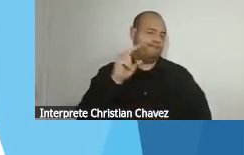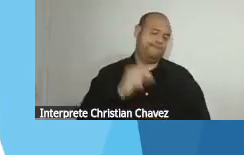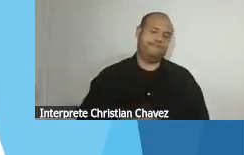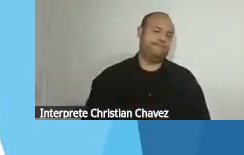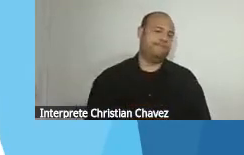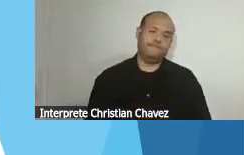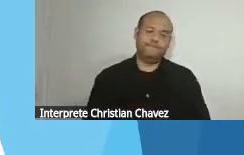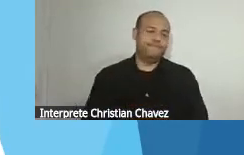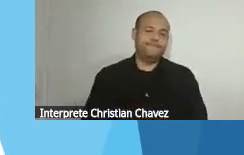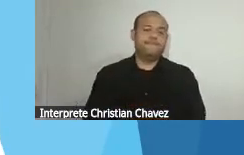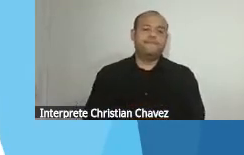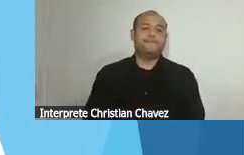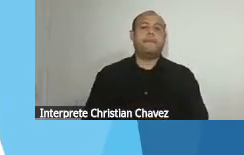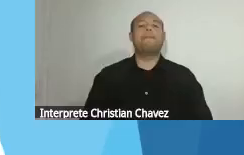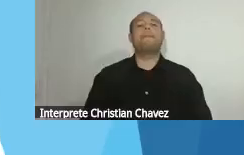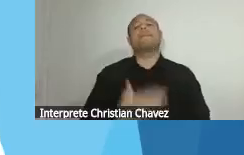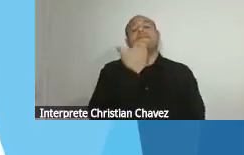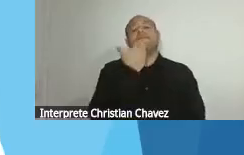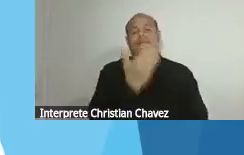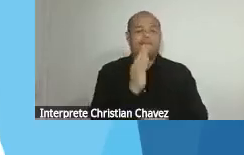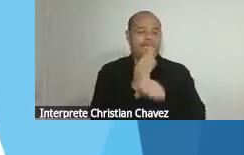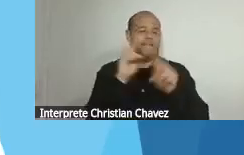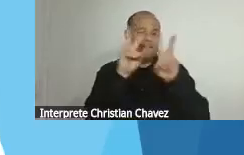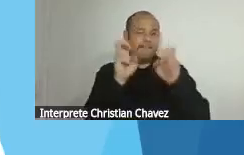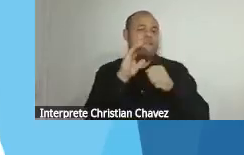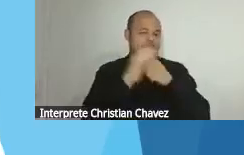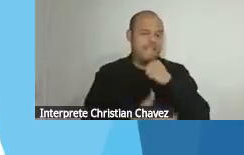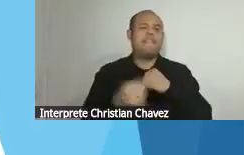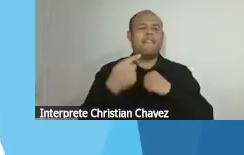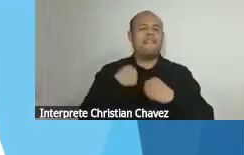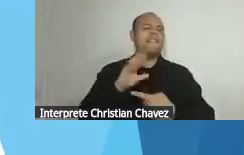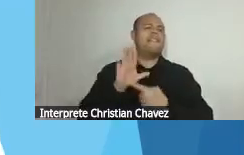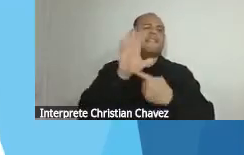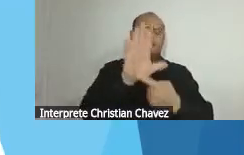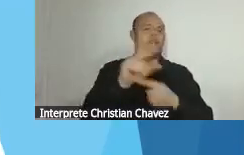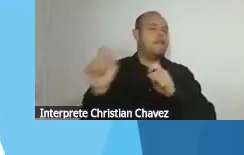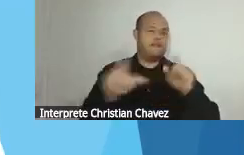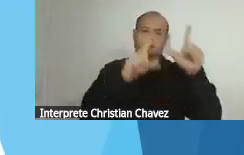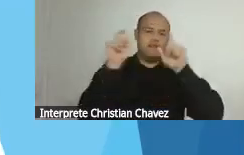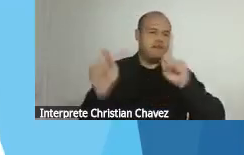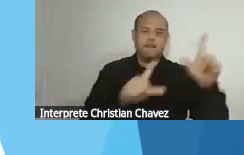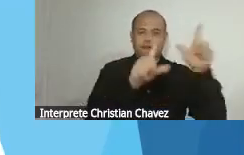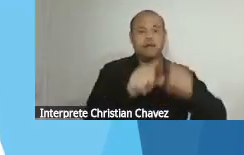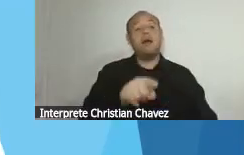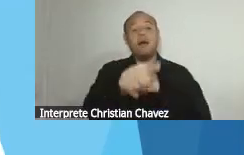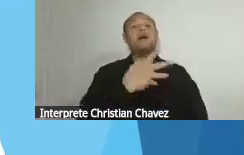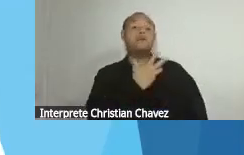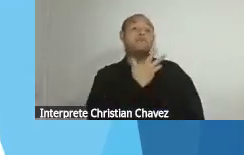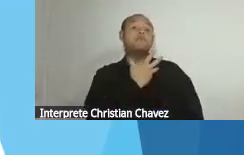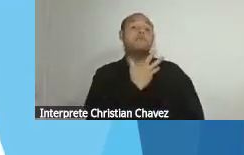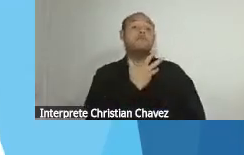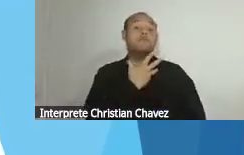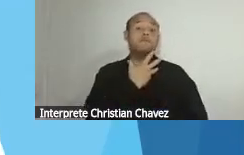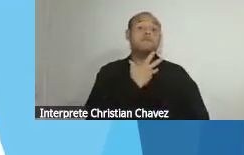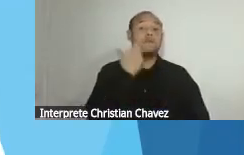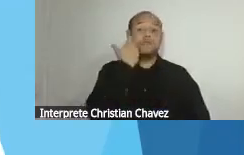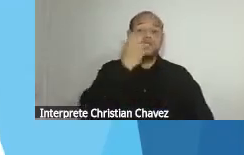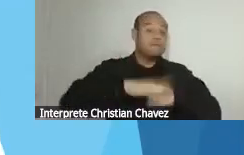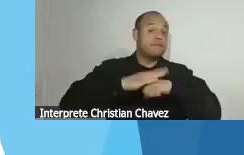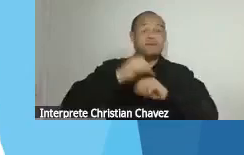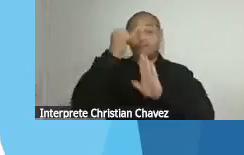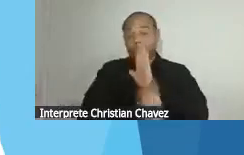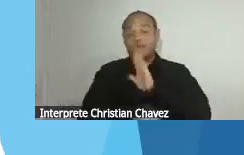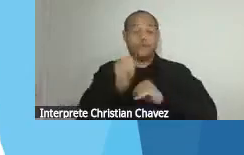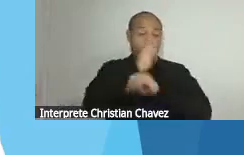Y bueno, finalizamos con la presentación. Aquí les muestro las referencias.